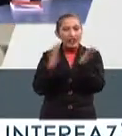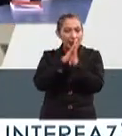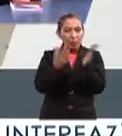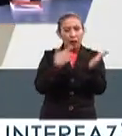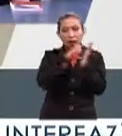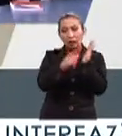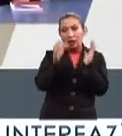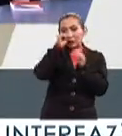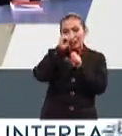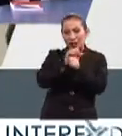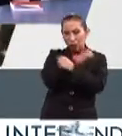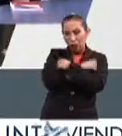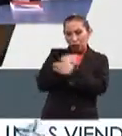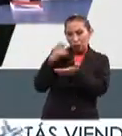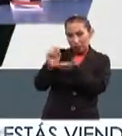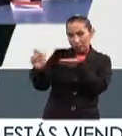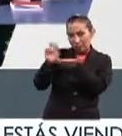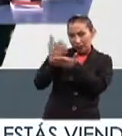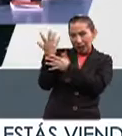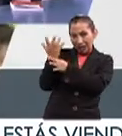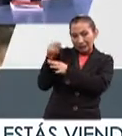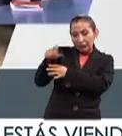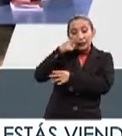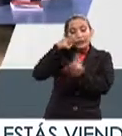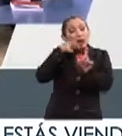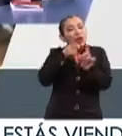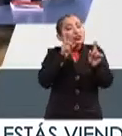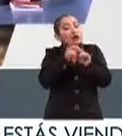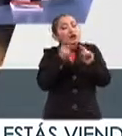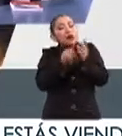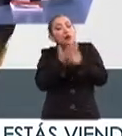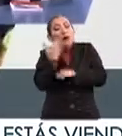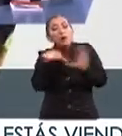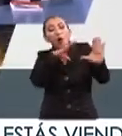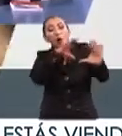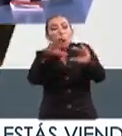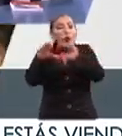que escribió el secretario de Educación Pública apuntala hacia dónde tiene que ir la nueva